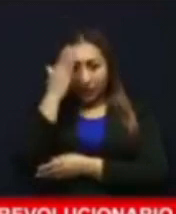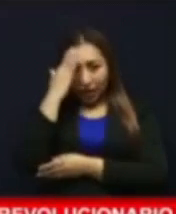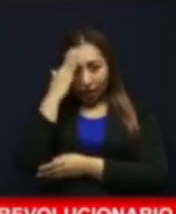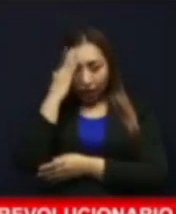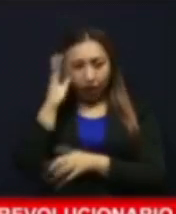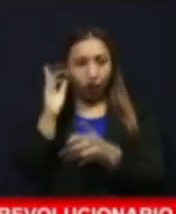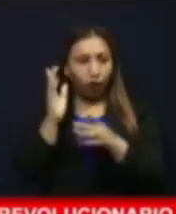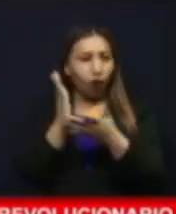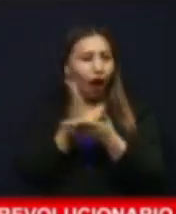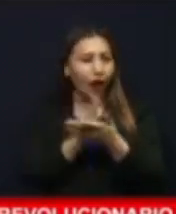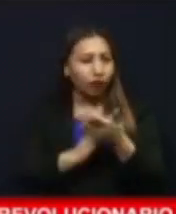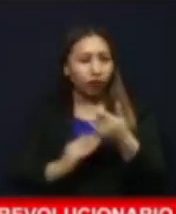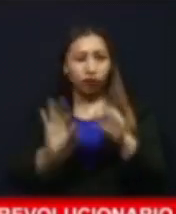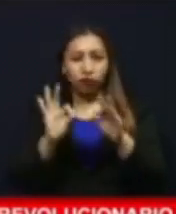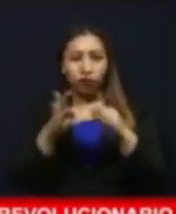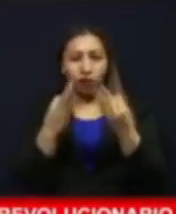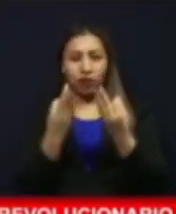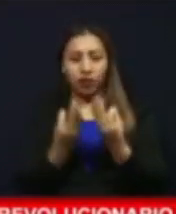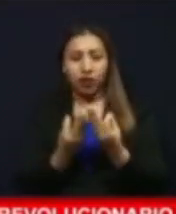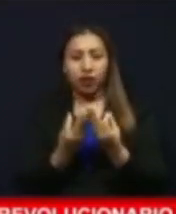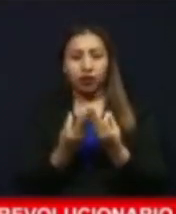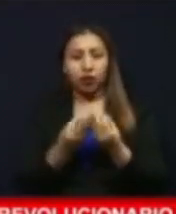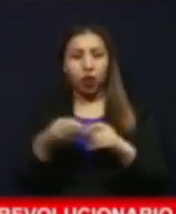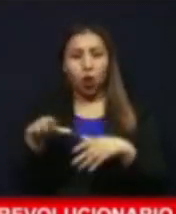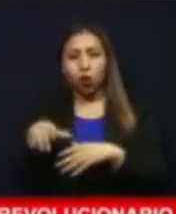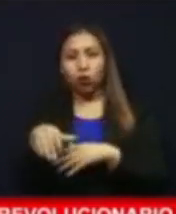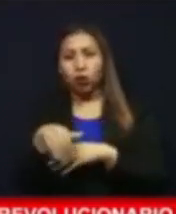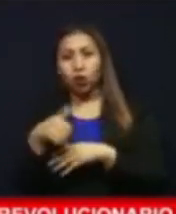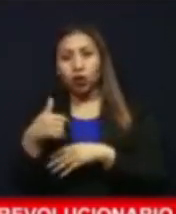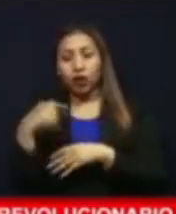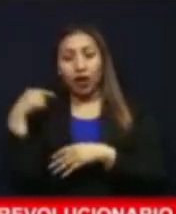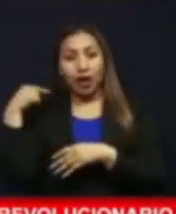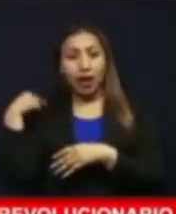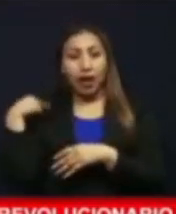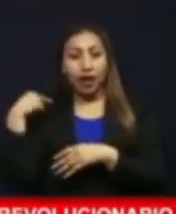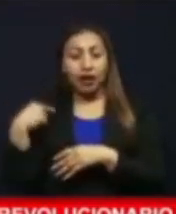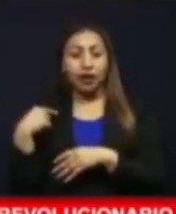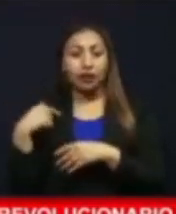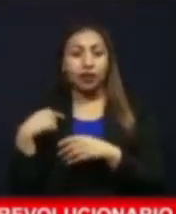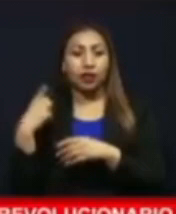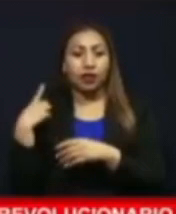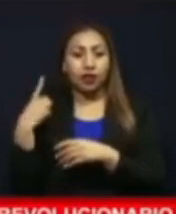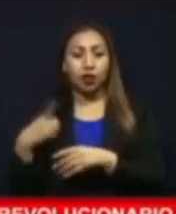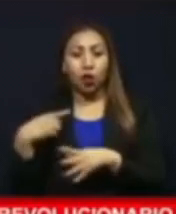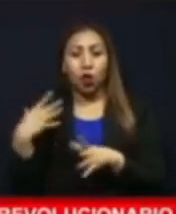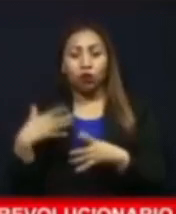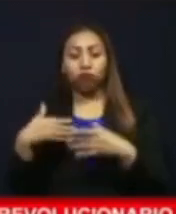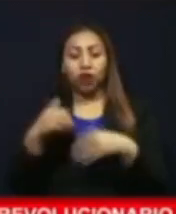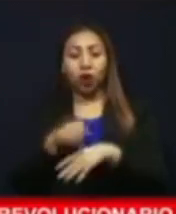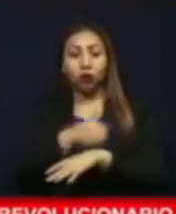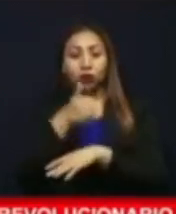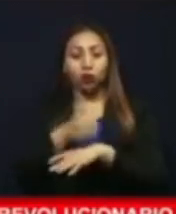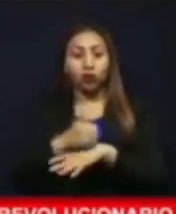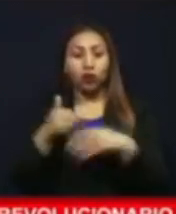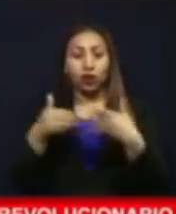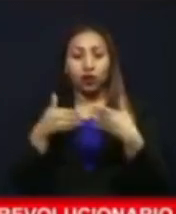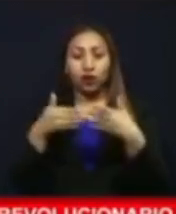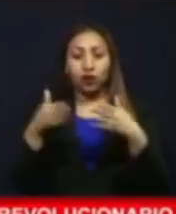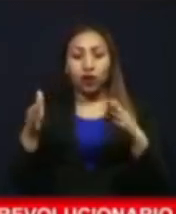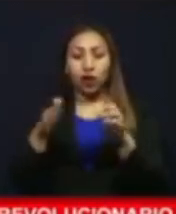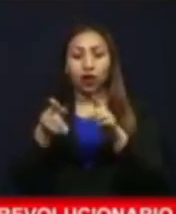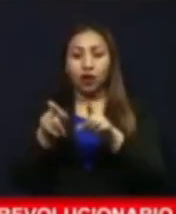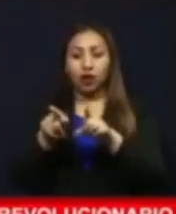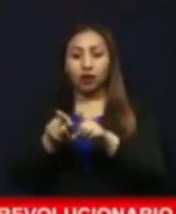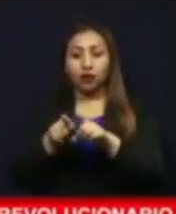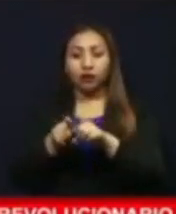de la autoridad del canal de panamá participó en el desenvolvimiento e implementación del programa wintek mira en